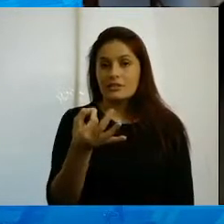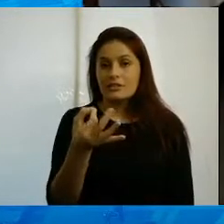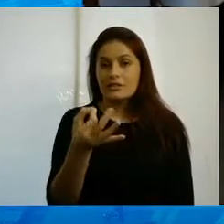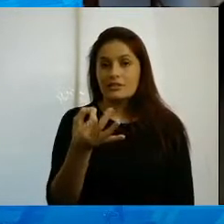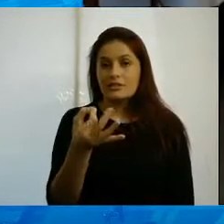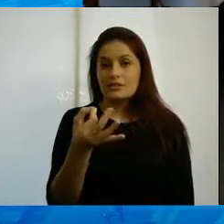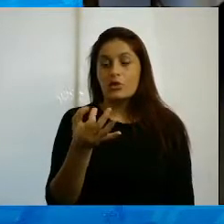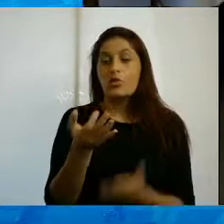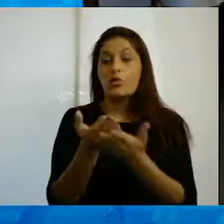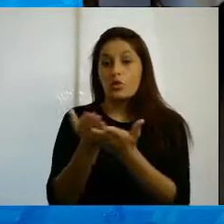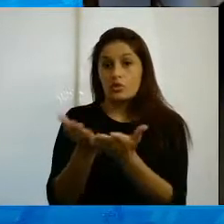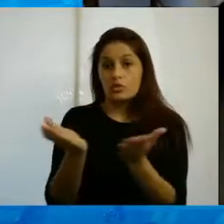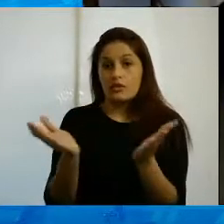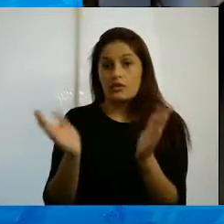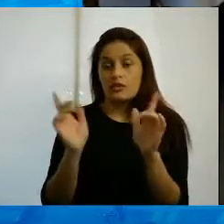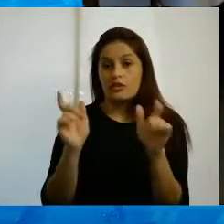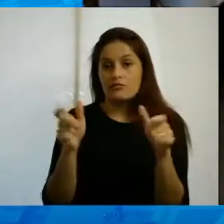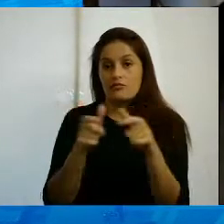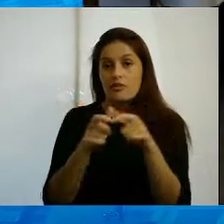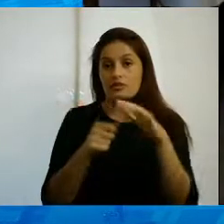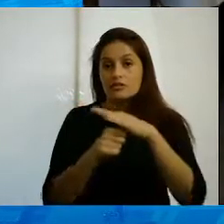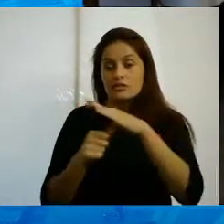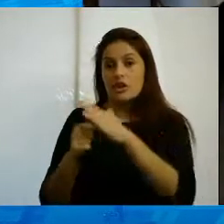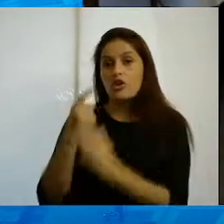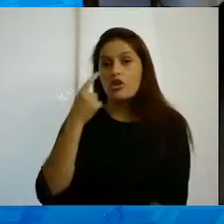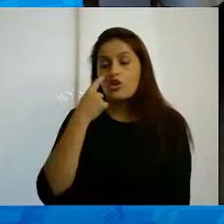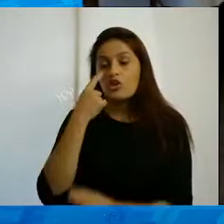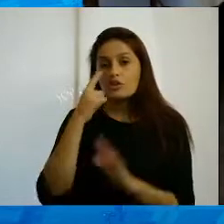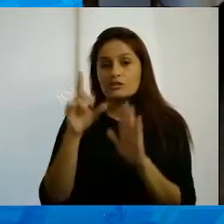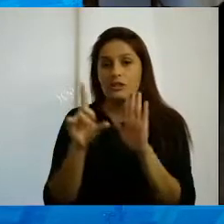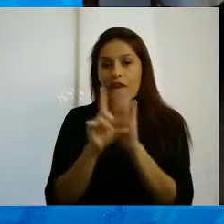concejales, conocen la ley. Finalmente, aquí contamos con